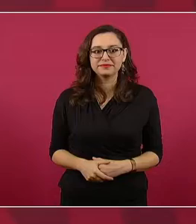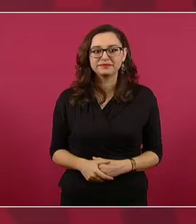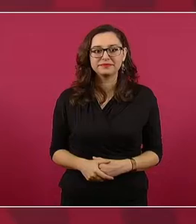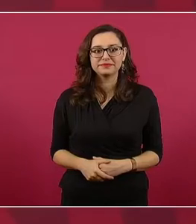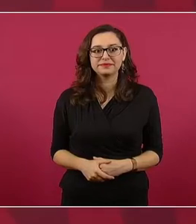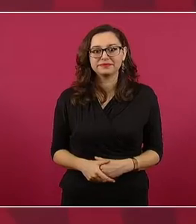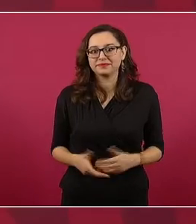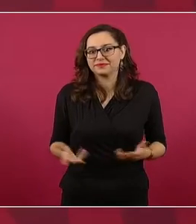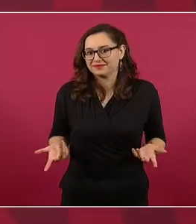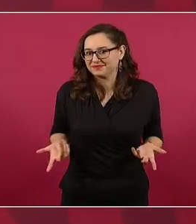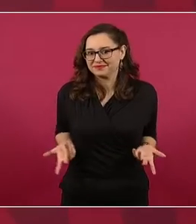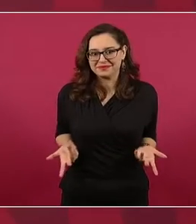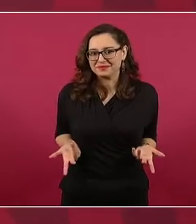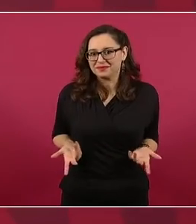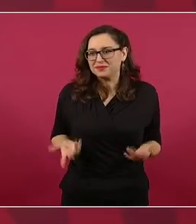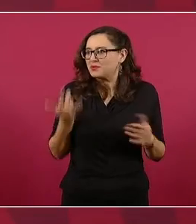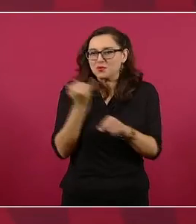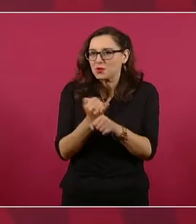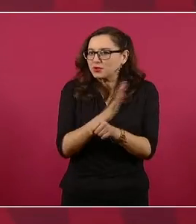hasta empresarios